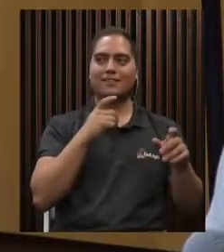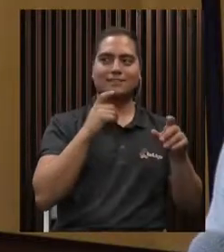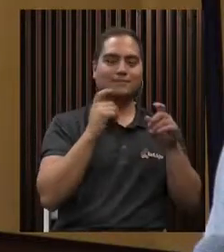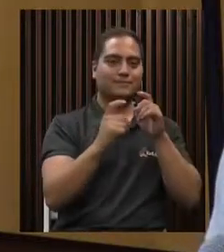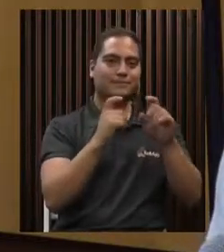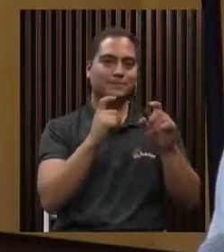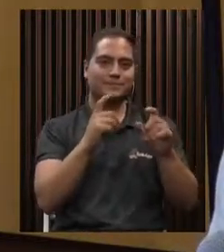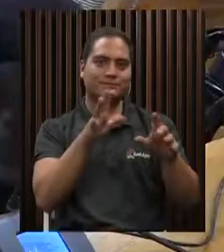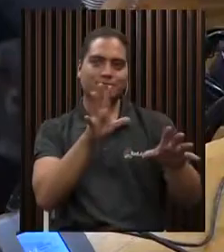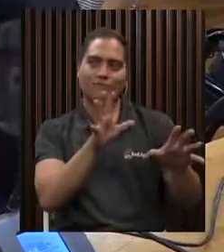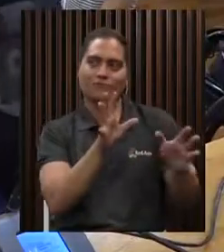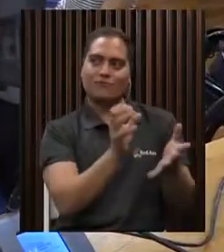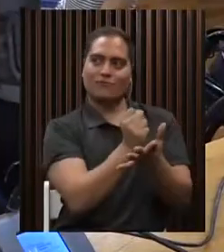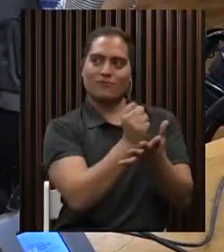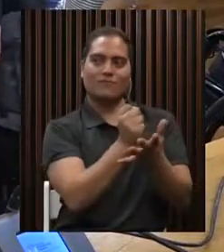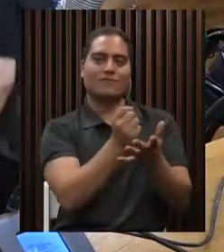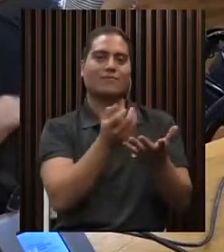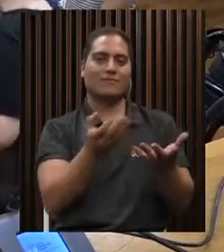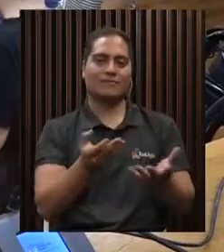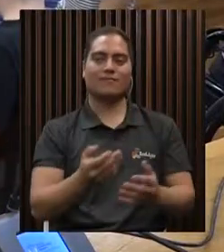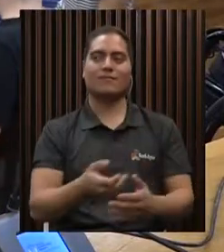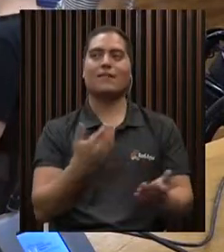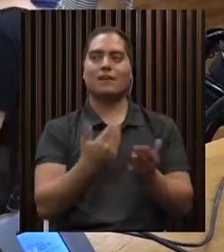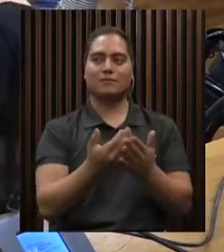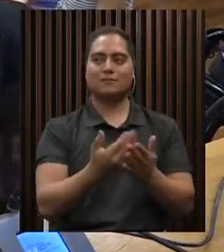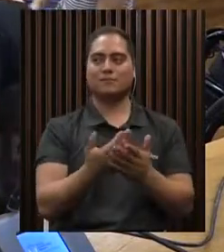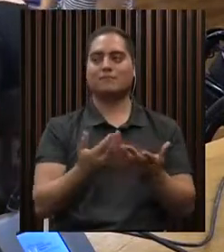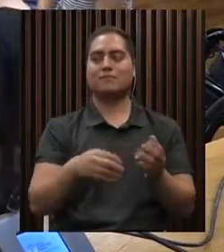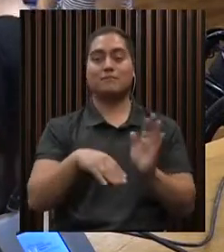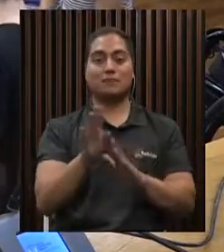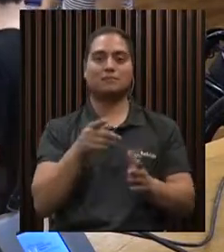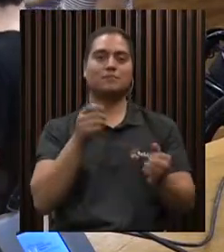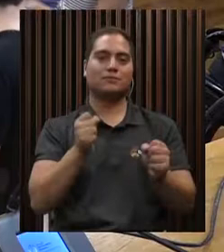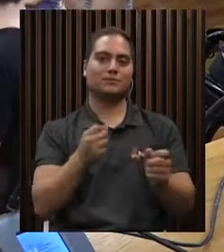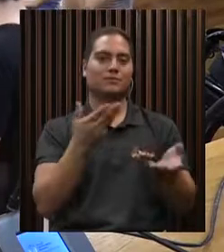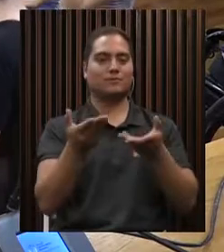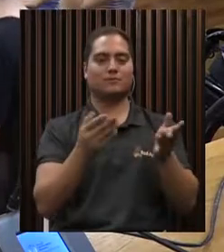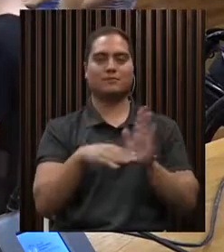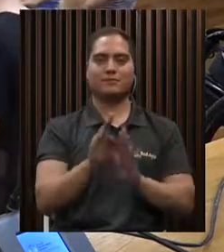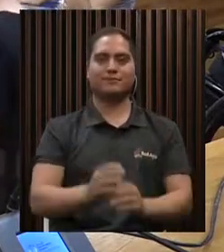todos los elementos que hay ahí. Matthew, ¿puedes continuar?